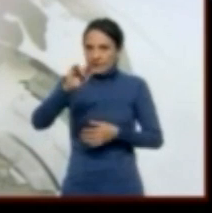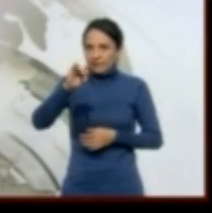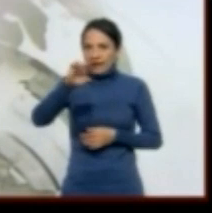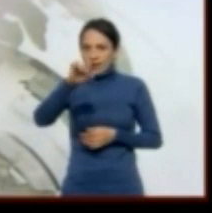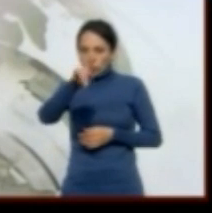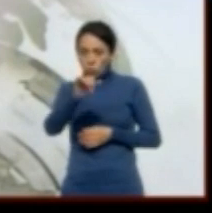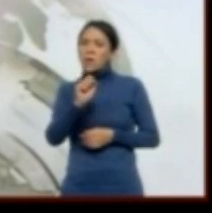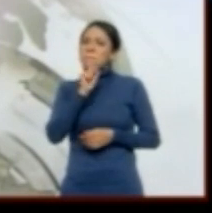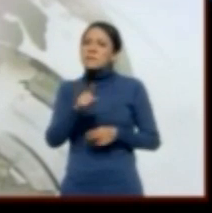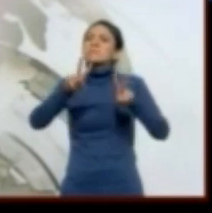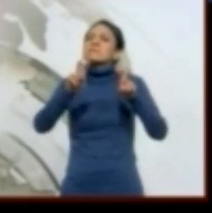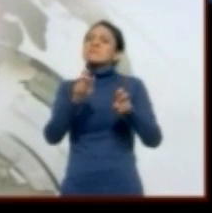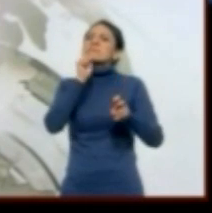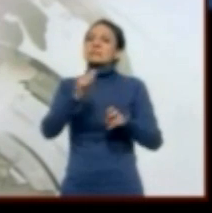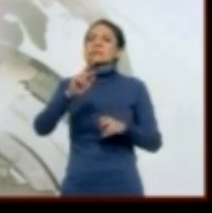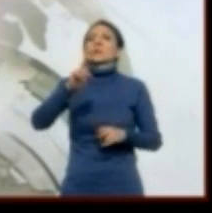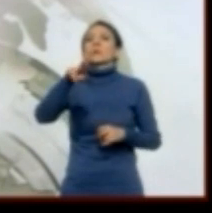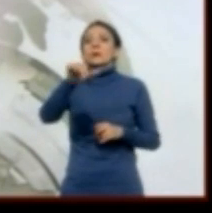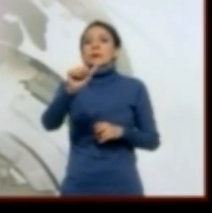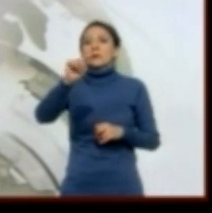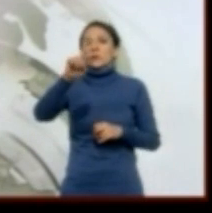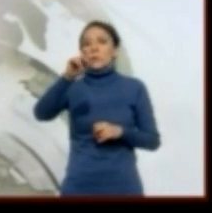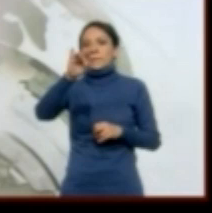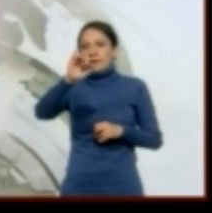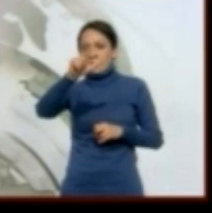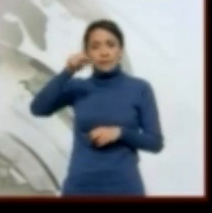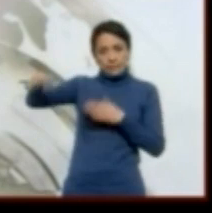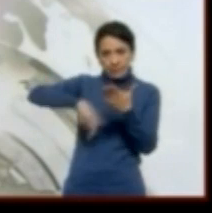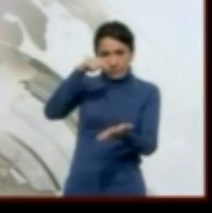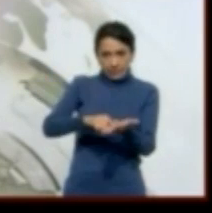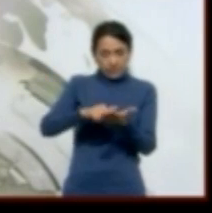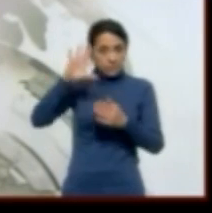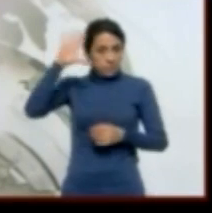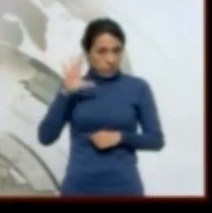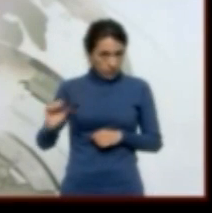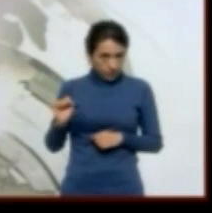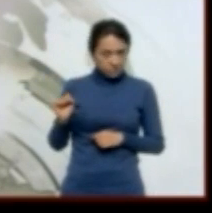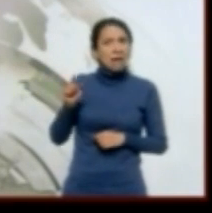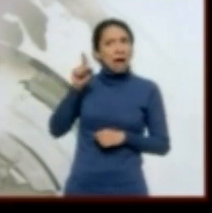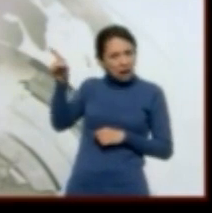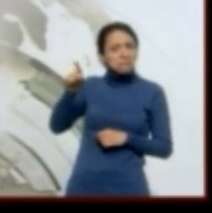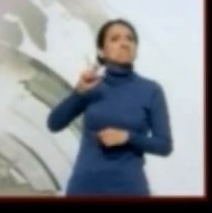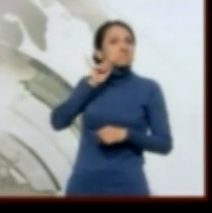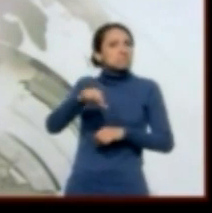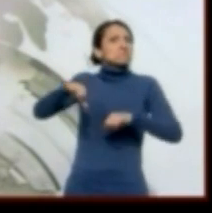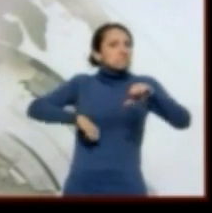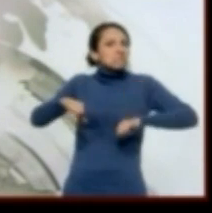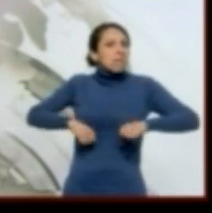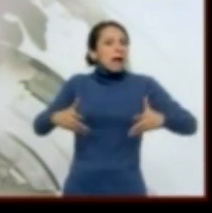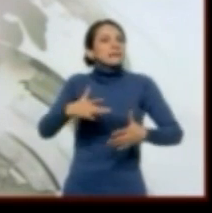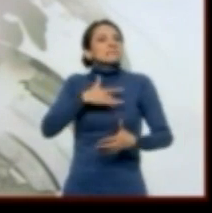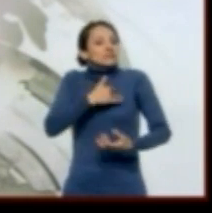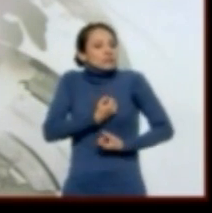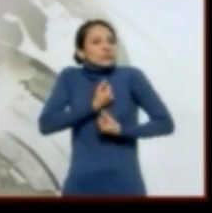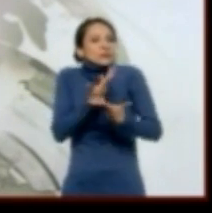Ruina Tropical. Ellos están ubicados en Morelos, y en Morelos hacen mucho esta actividad, la poesía con